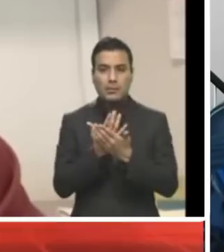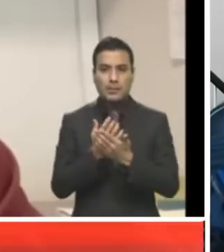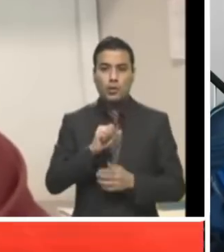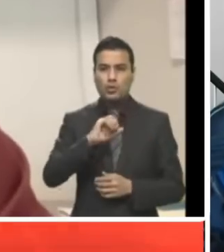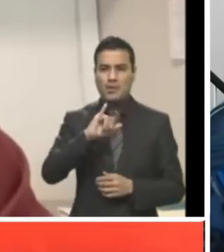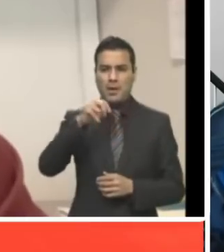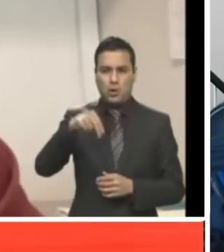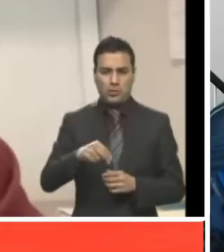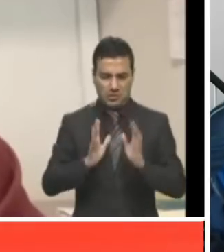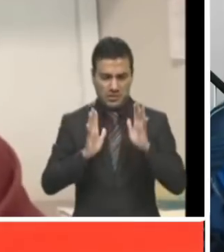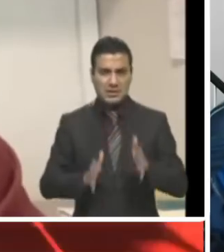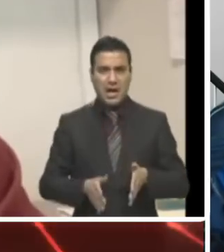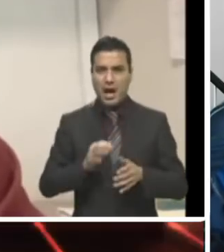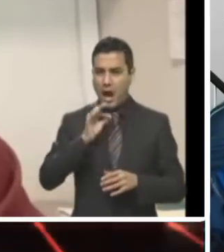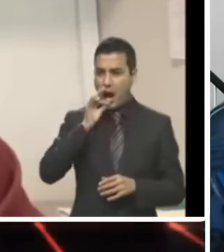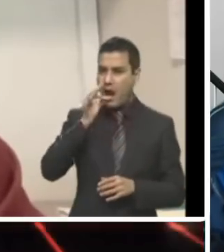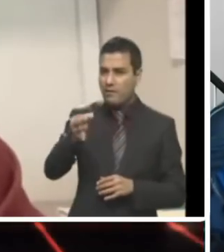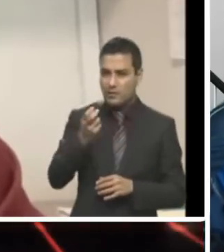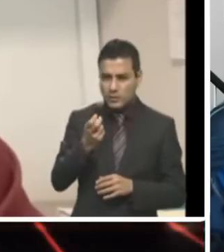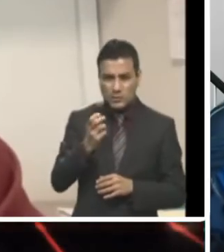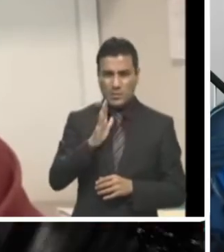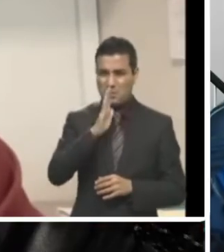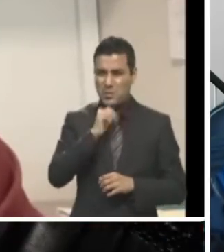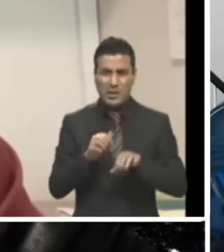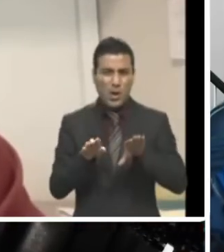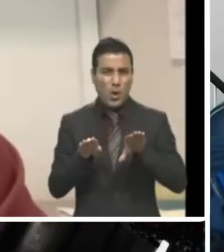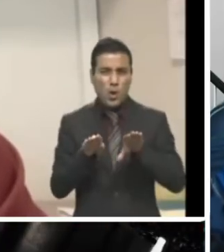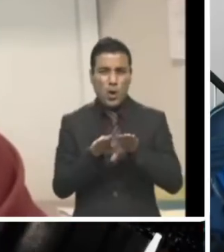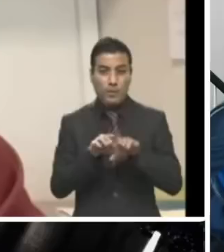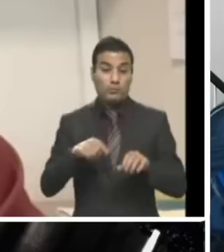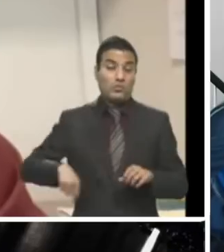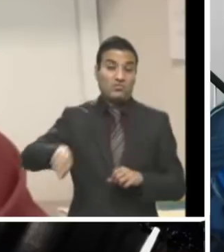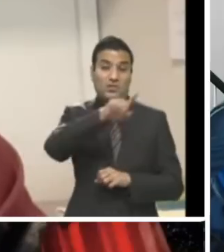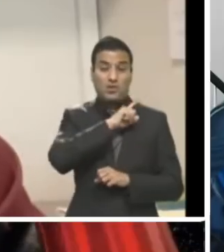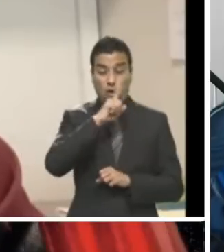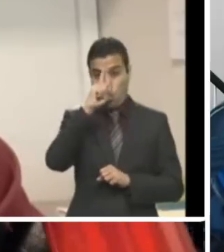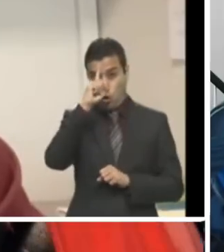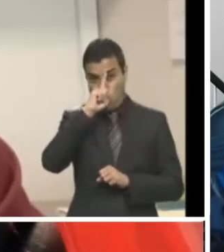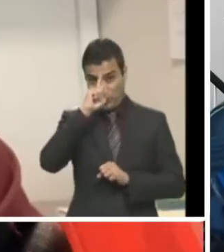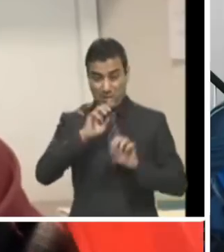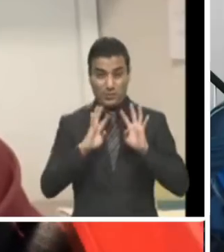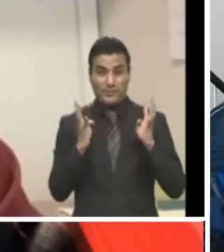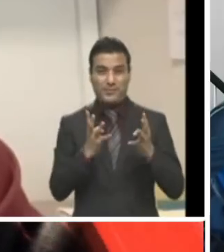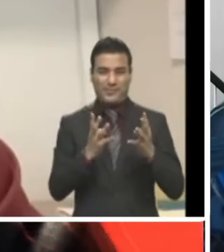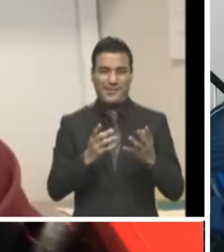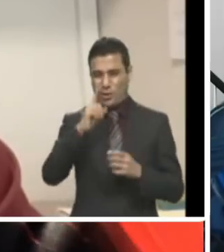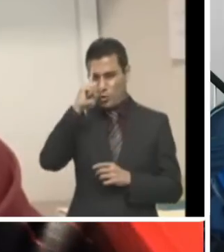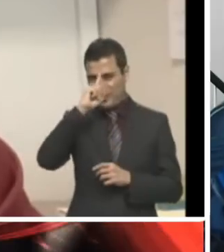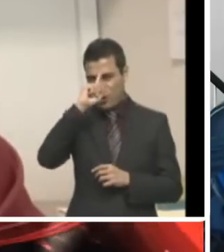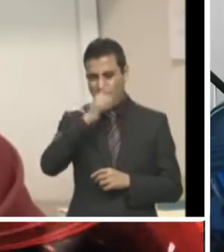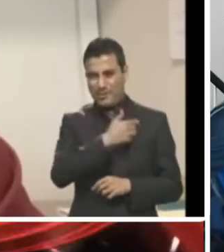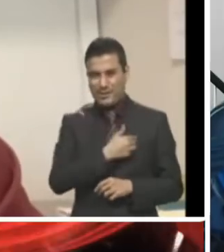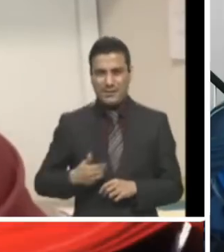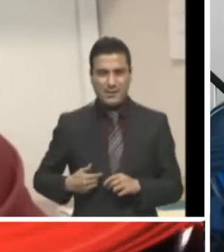eso y por determinación unilateral de este consejo general con una mayoría que construyó el consejero presidente lorenzo